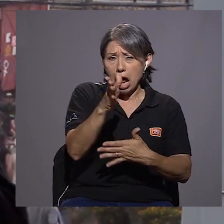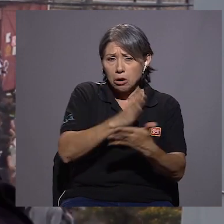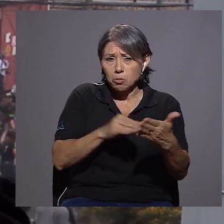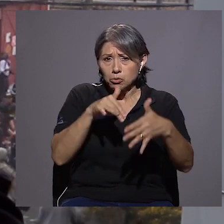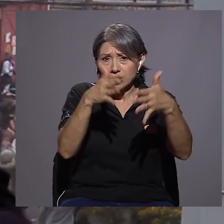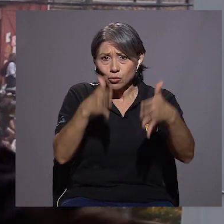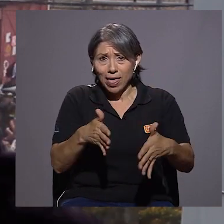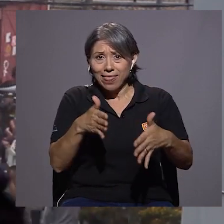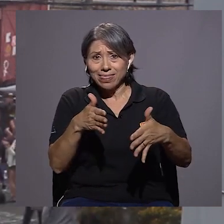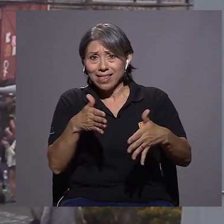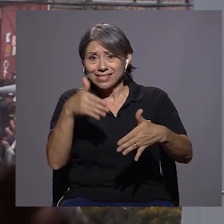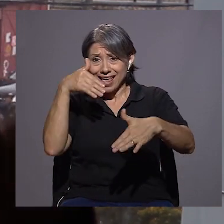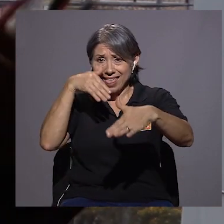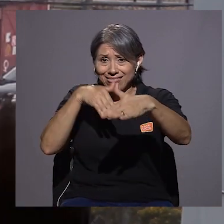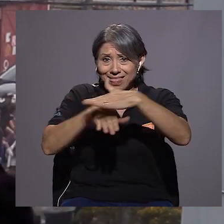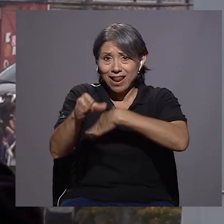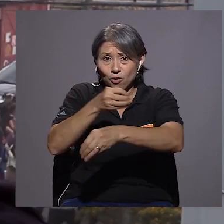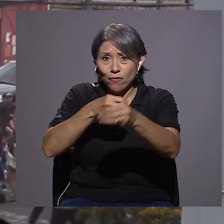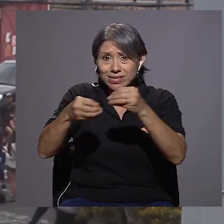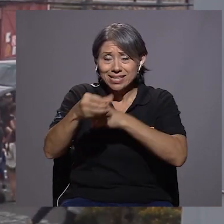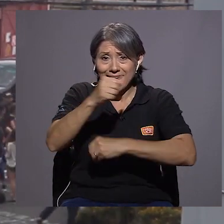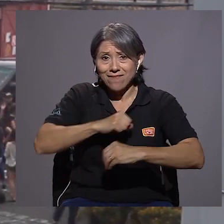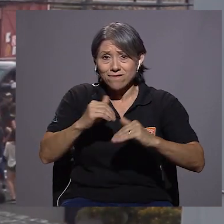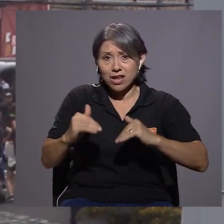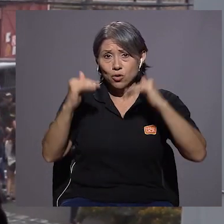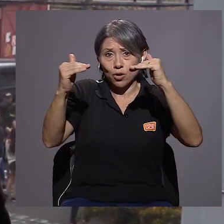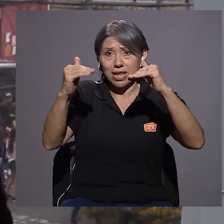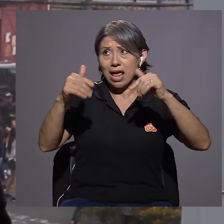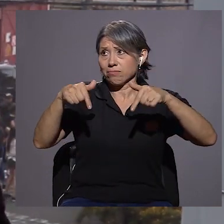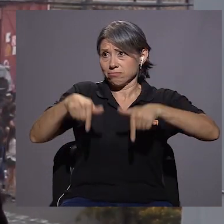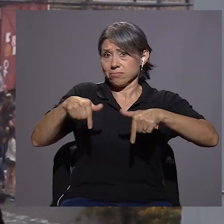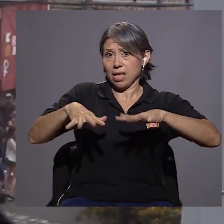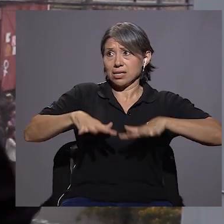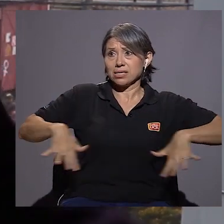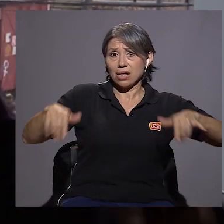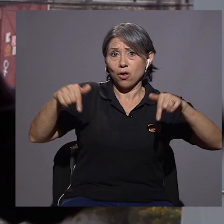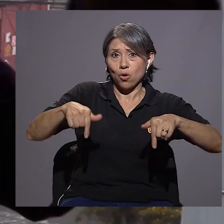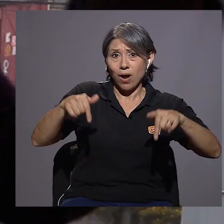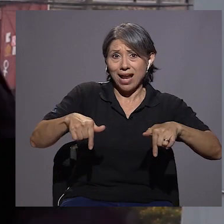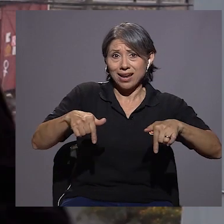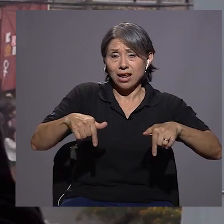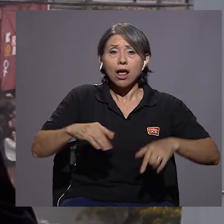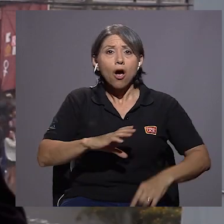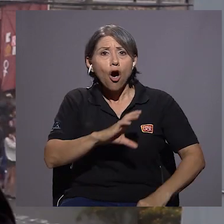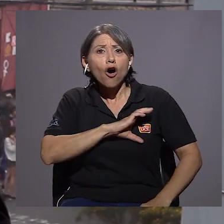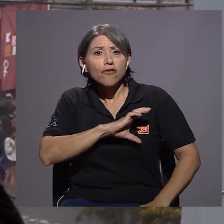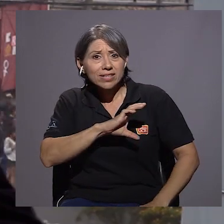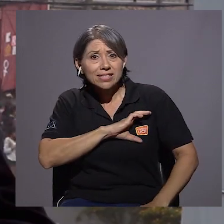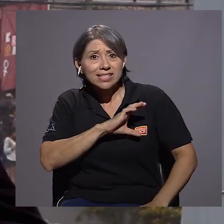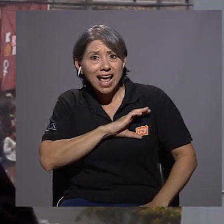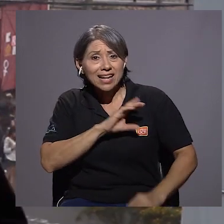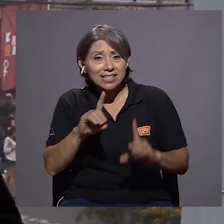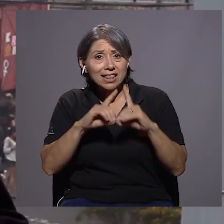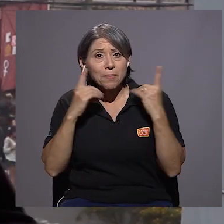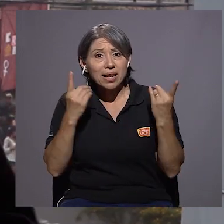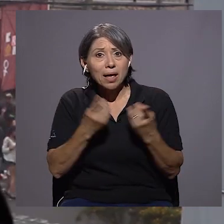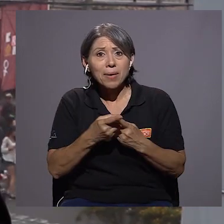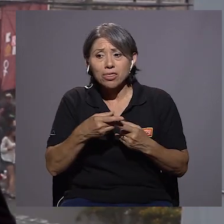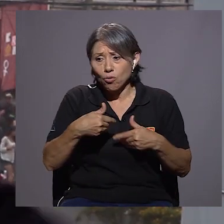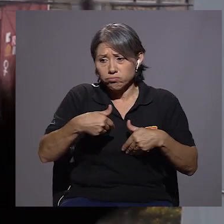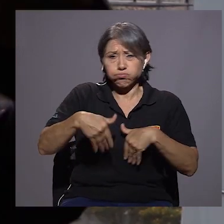personas estudiantes ingresaron a Rectoría en el espacio en el que estamos en este momento y fueron botadas por oficiales